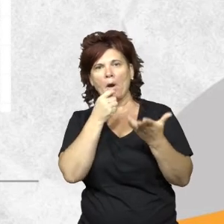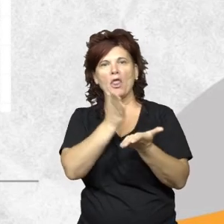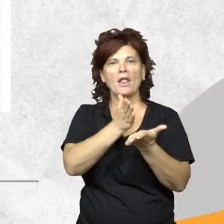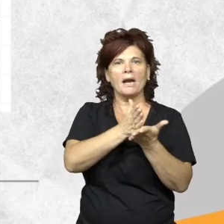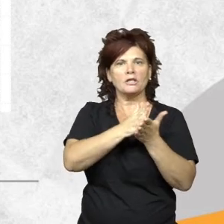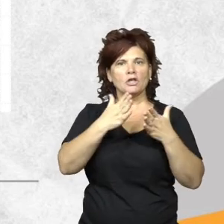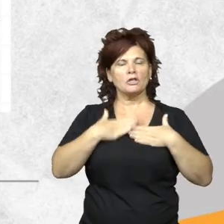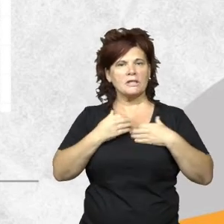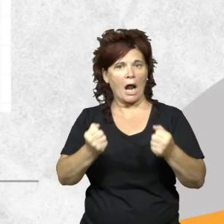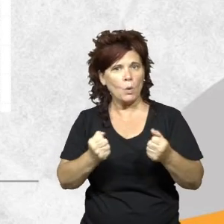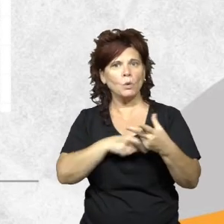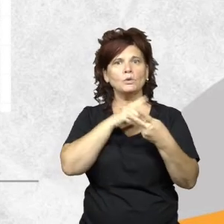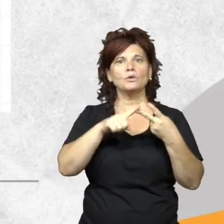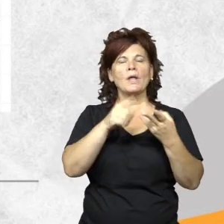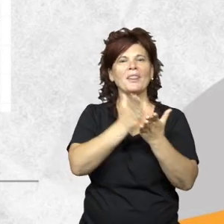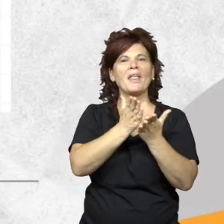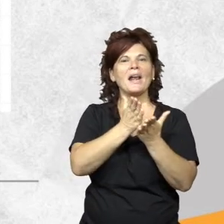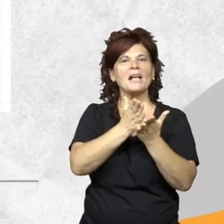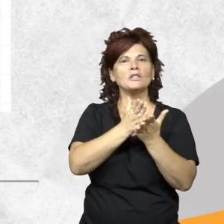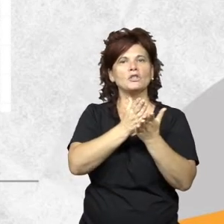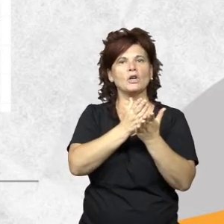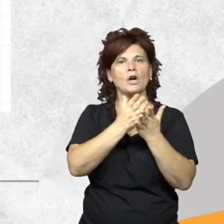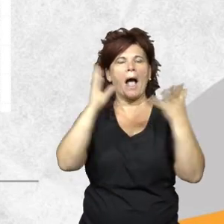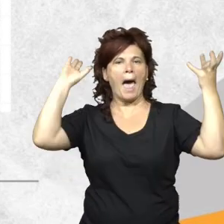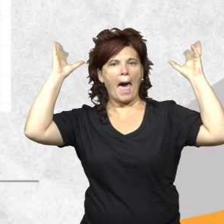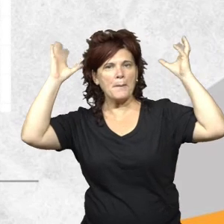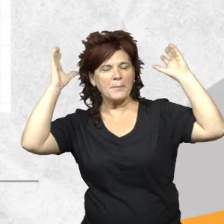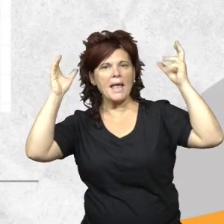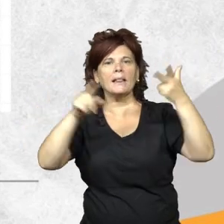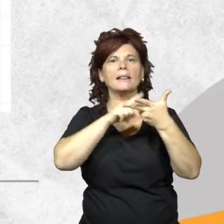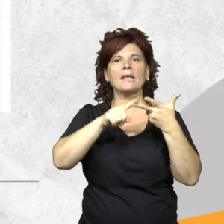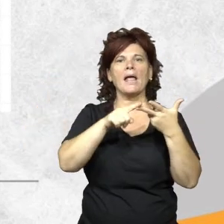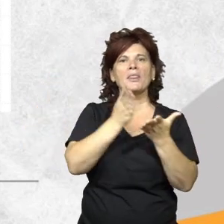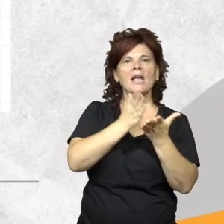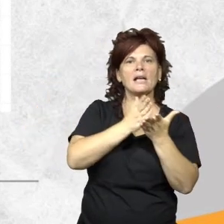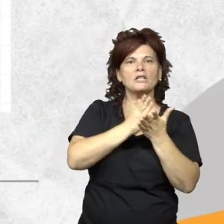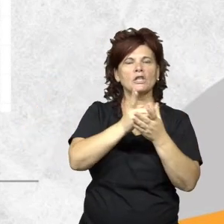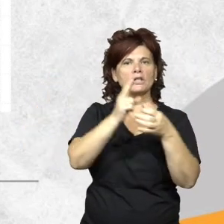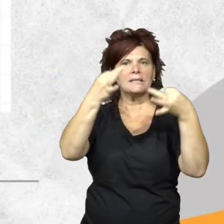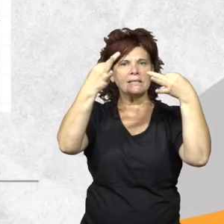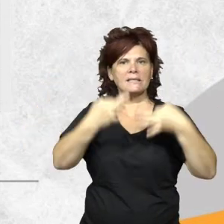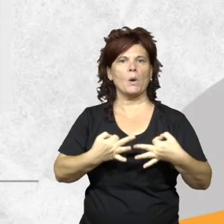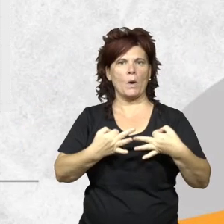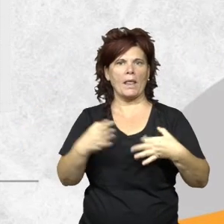derecho al ambiente y el derecho a la seguridad que tenemos todos como personas.